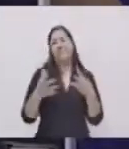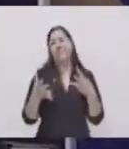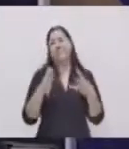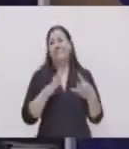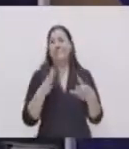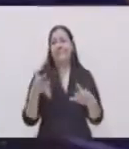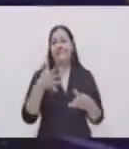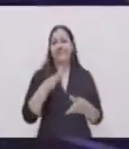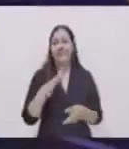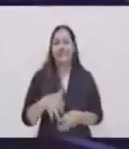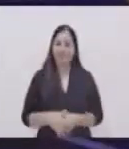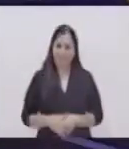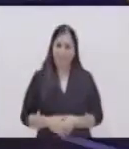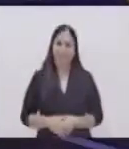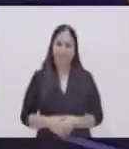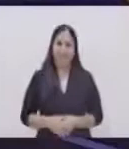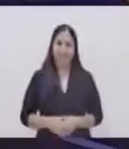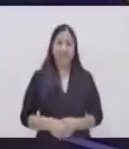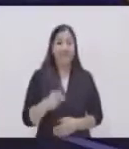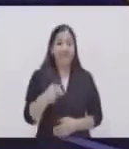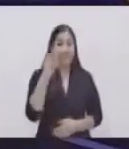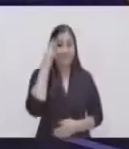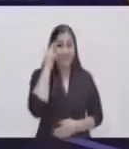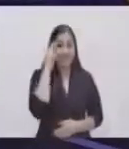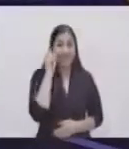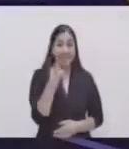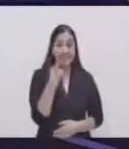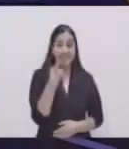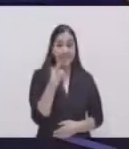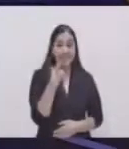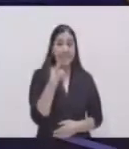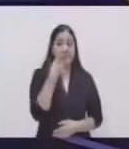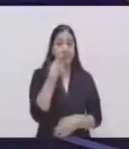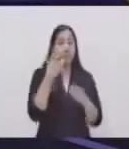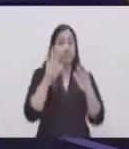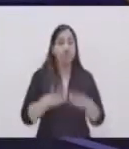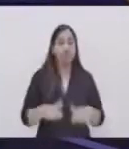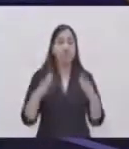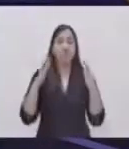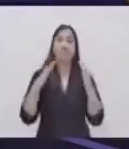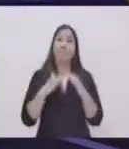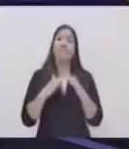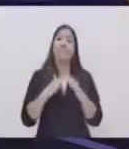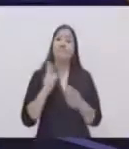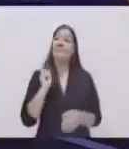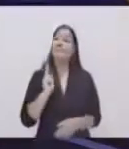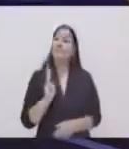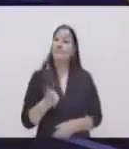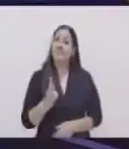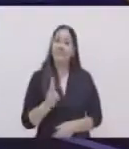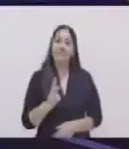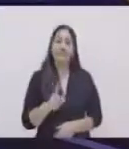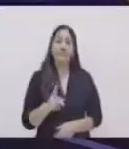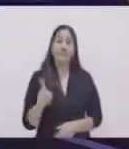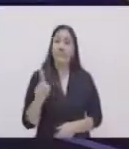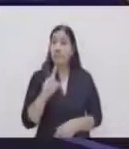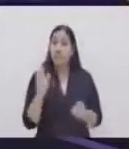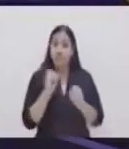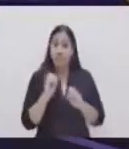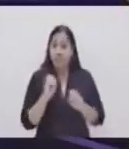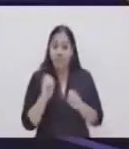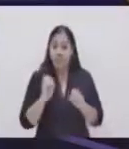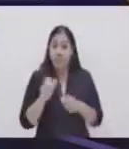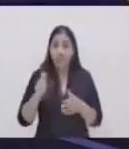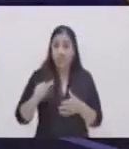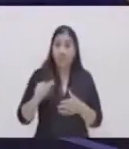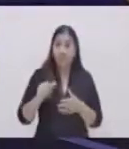y medios. Así que recuerden que quedémonos en casa siempre. Si no tenemos en